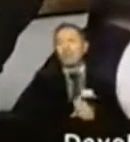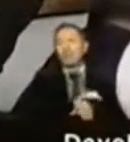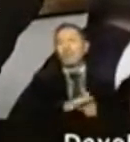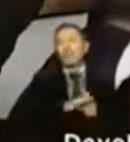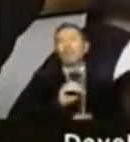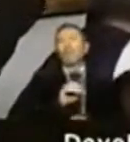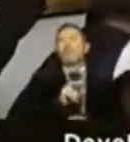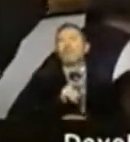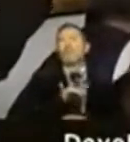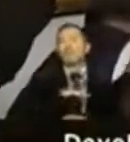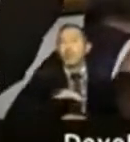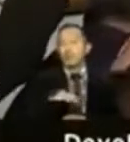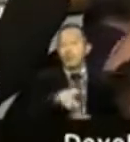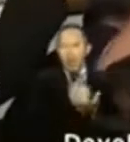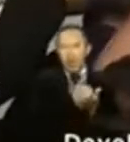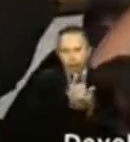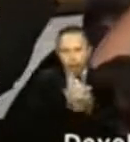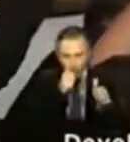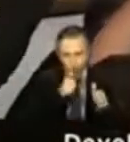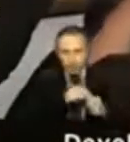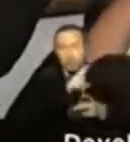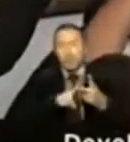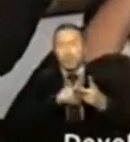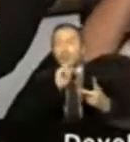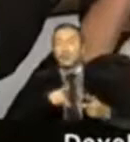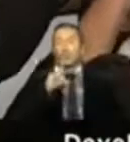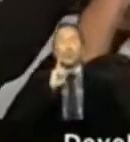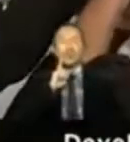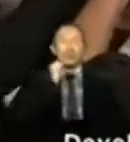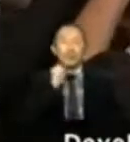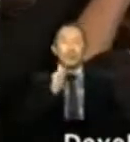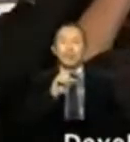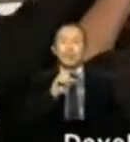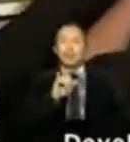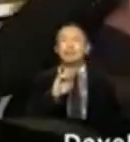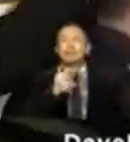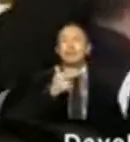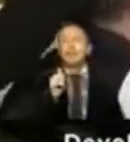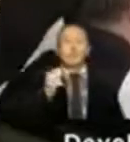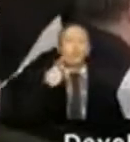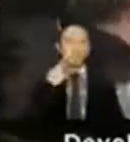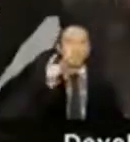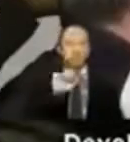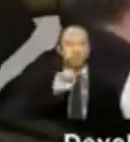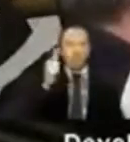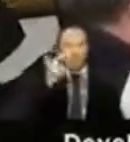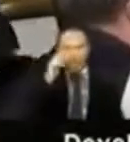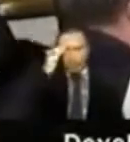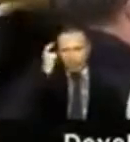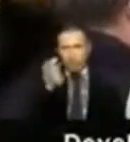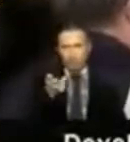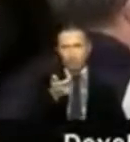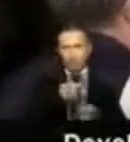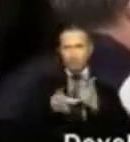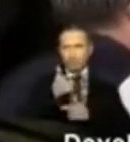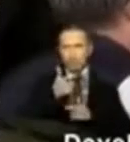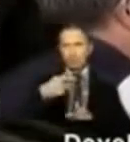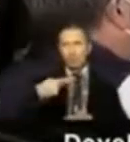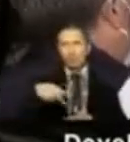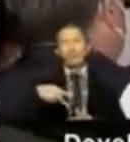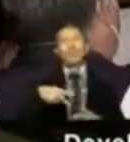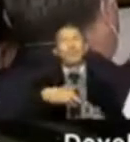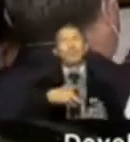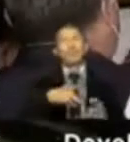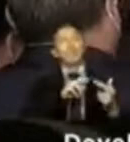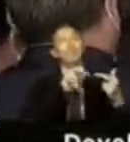lo que plantea es abrir abrir el mercado en